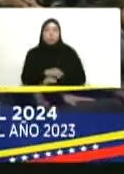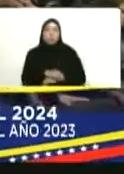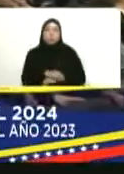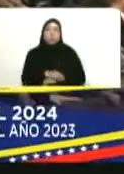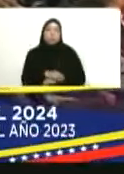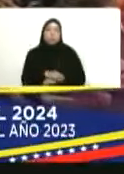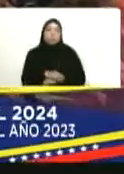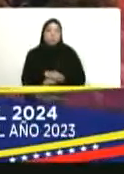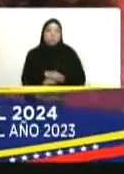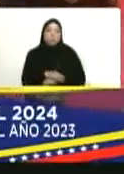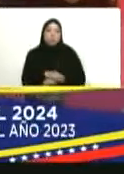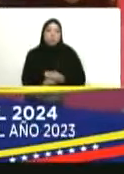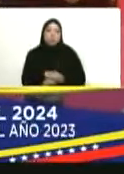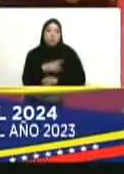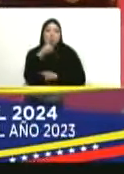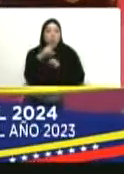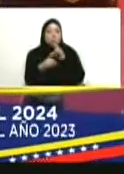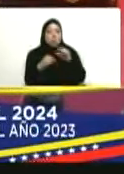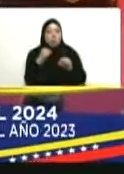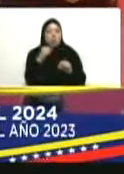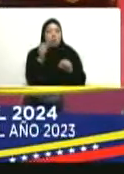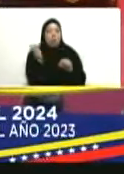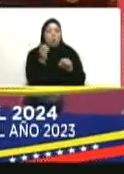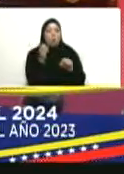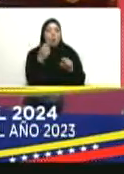Ahí los vi por Twitter, Silita.